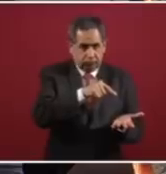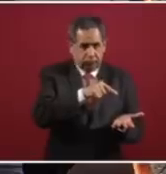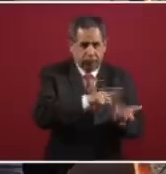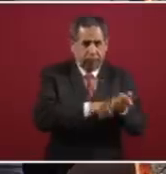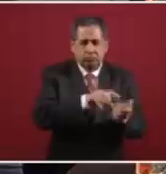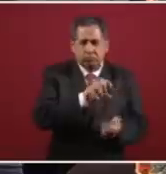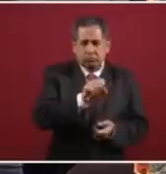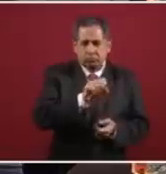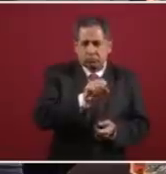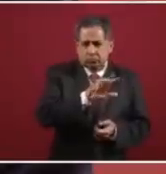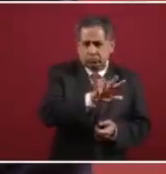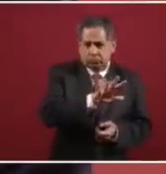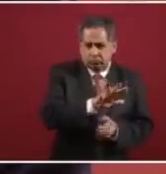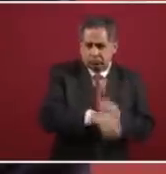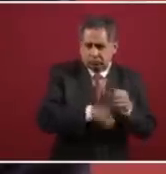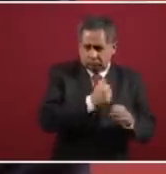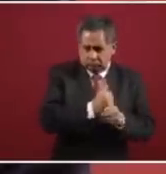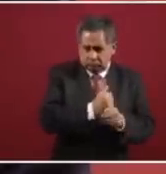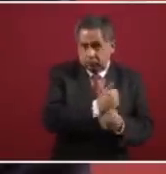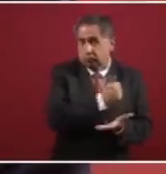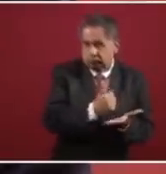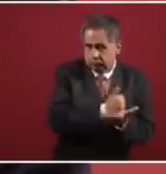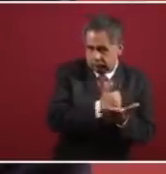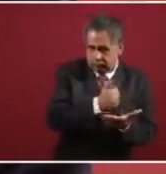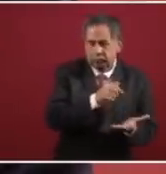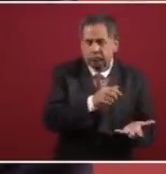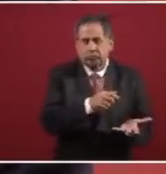65 años,